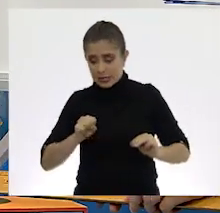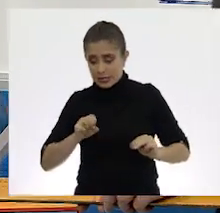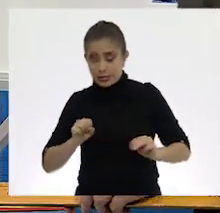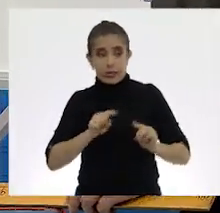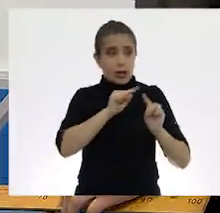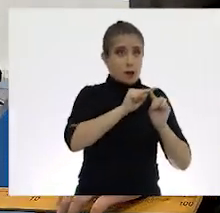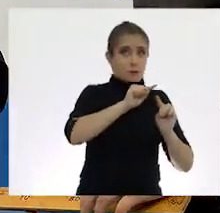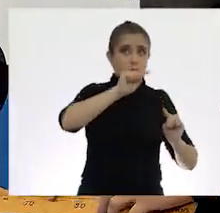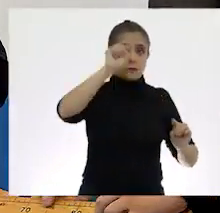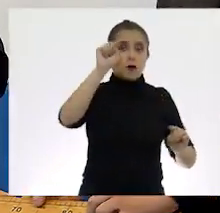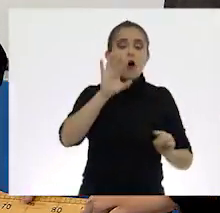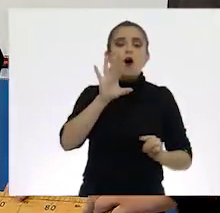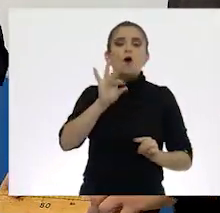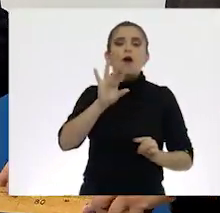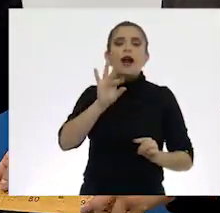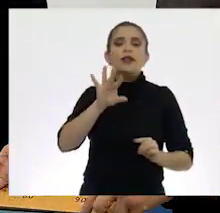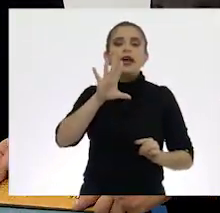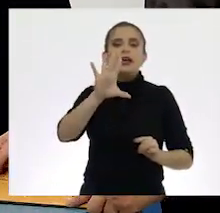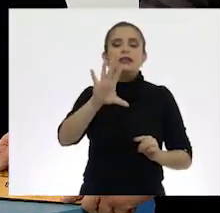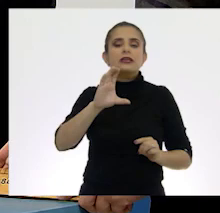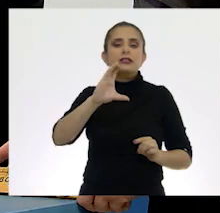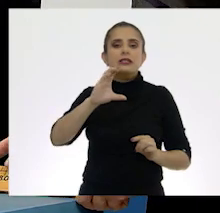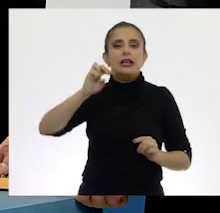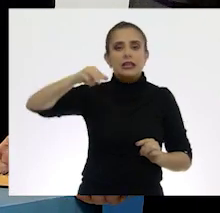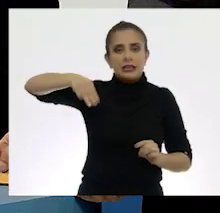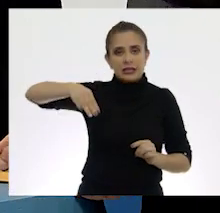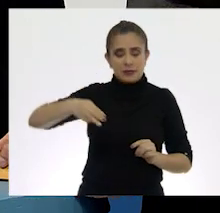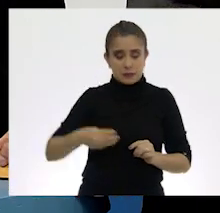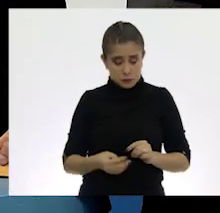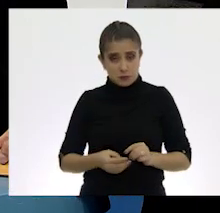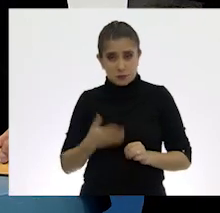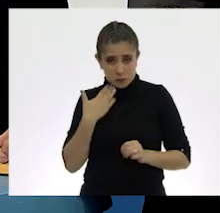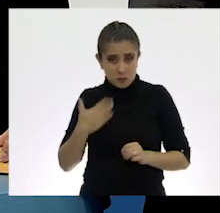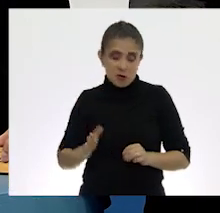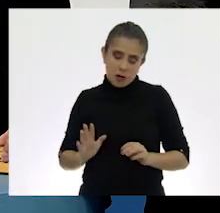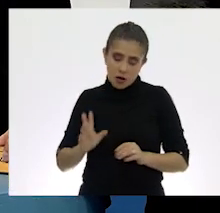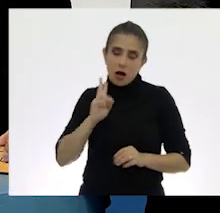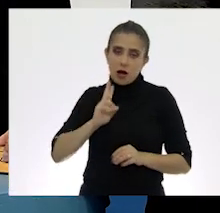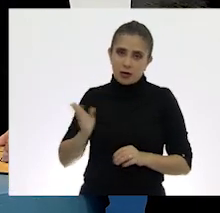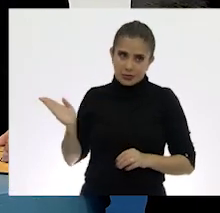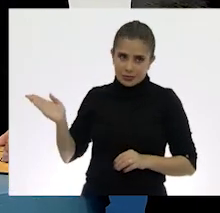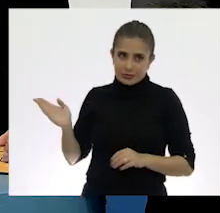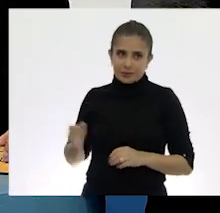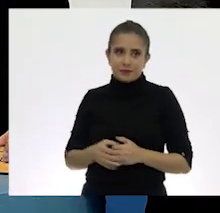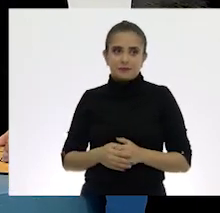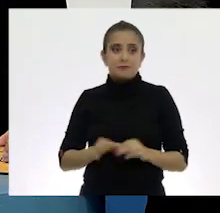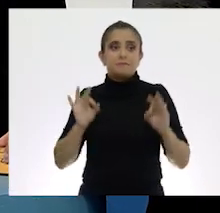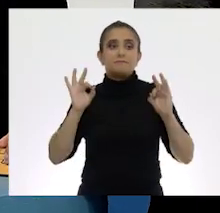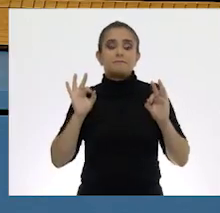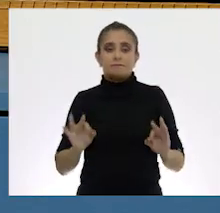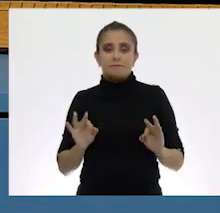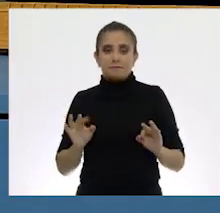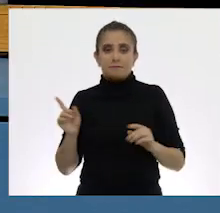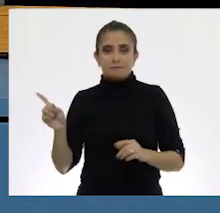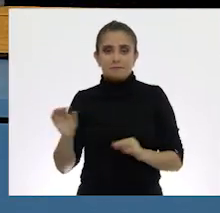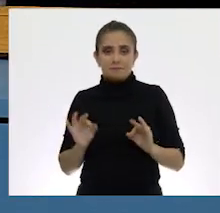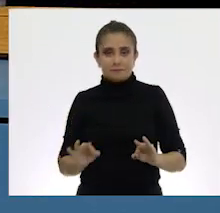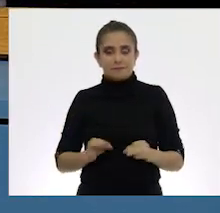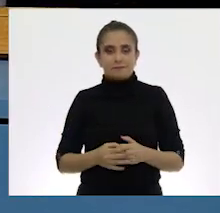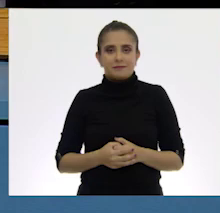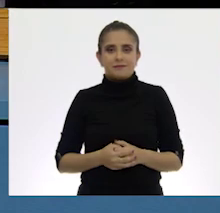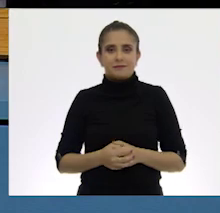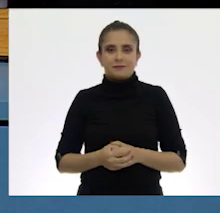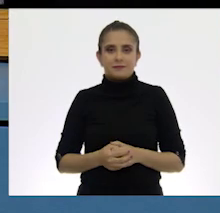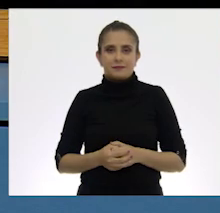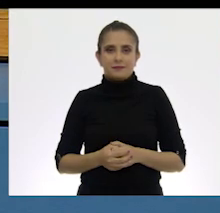Me parece. Vamos a ponerlo aquí. Lo abrimos a 45. Mira, lo traía perfectamente, ¿eh?